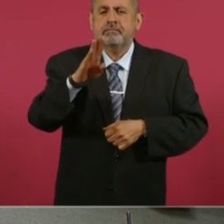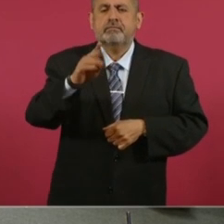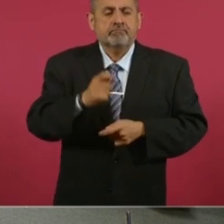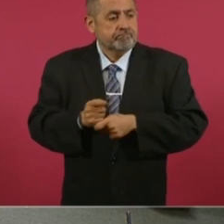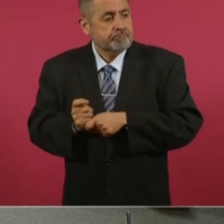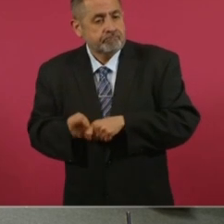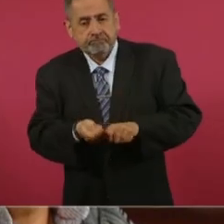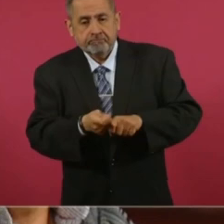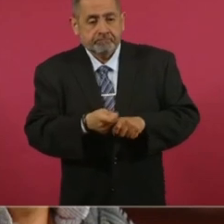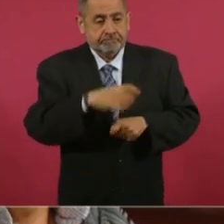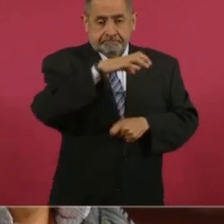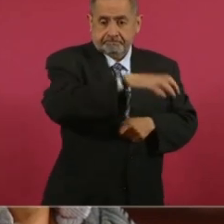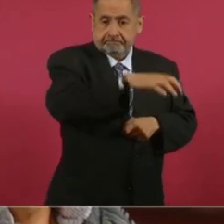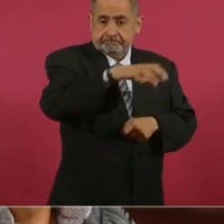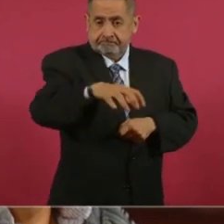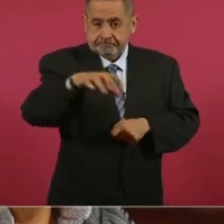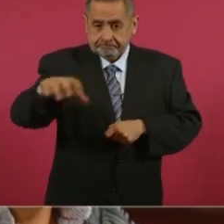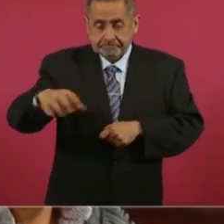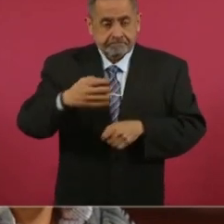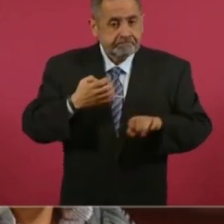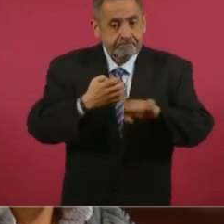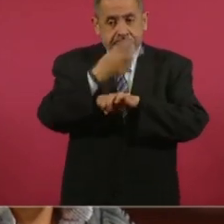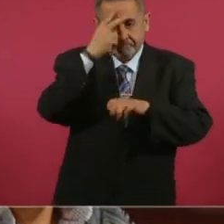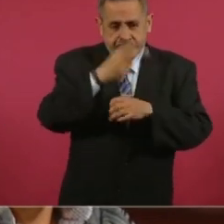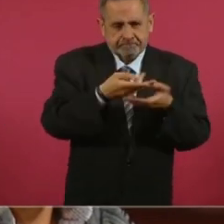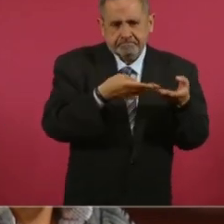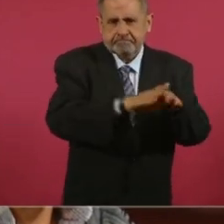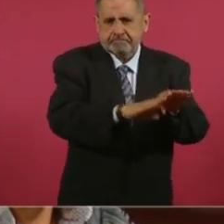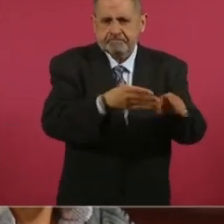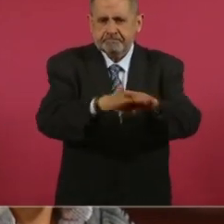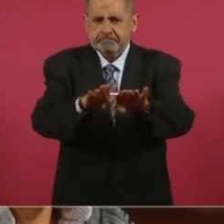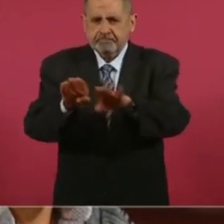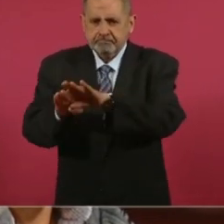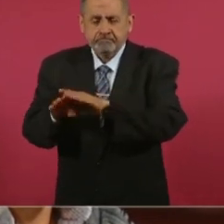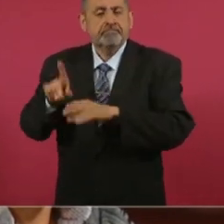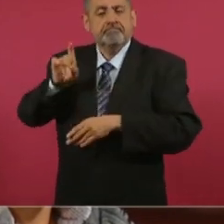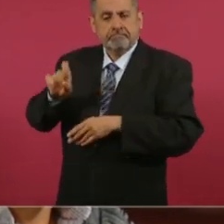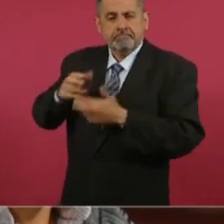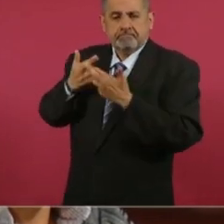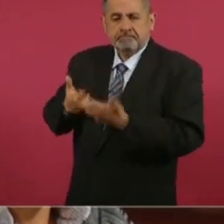golf que están asentados en el Estado de México, y también que desde la